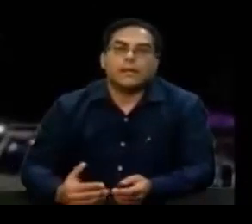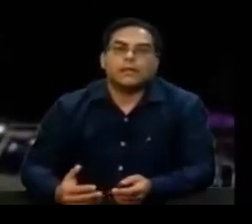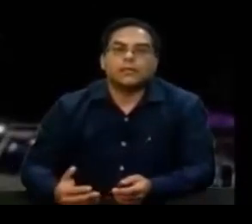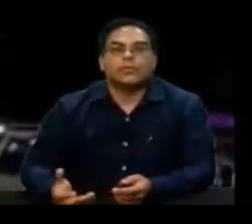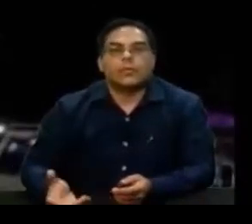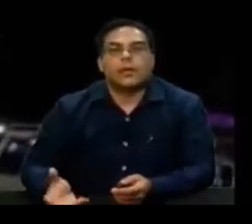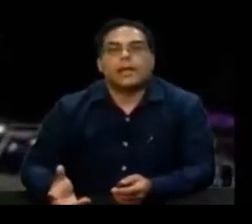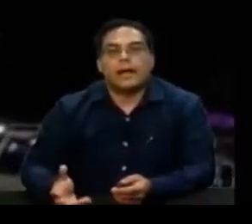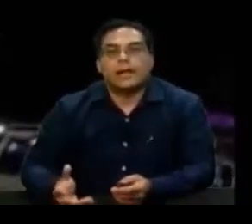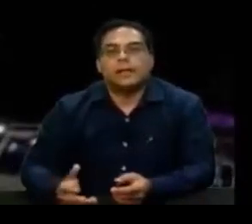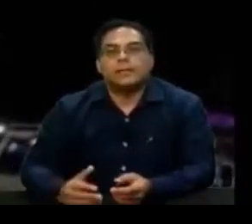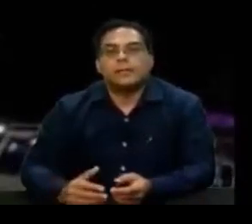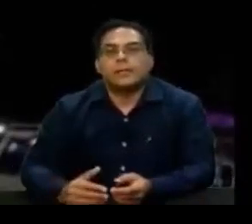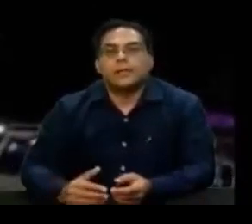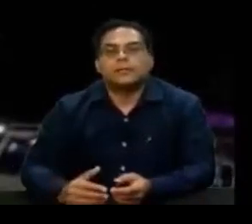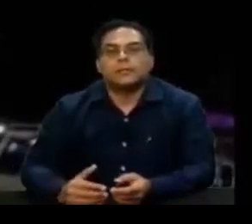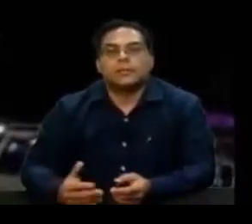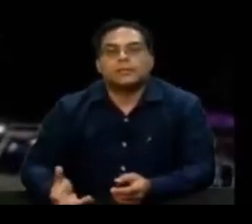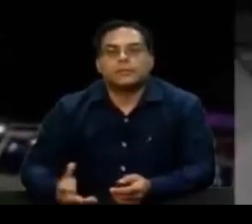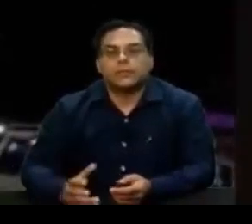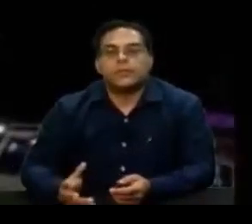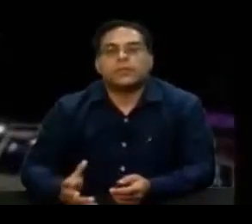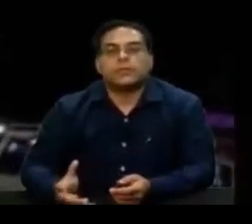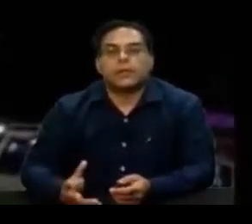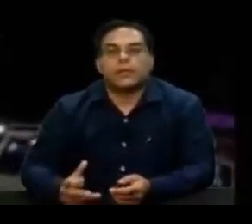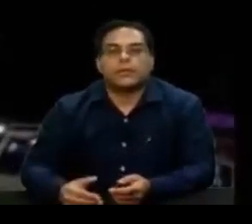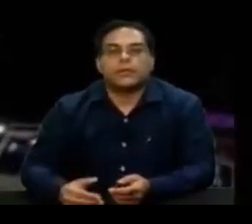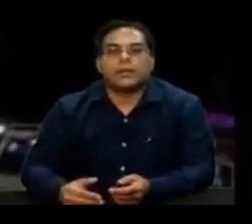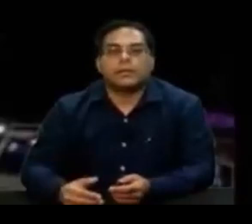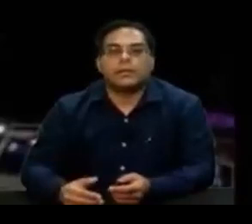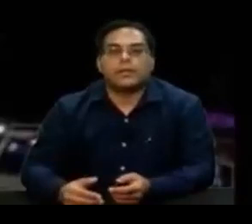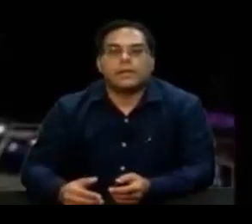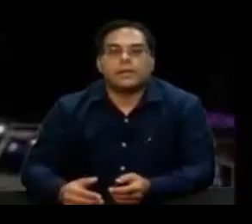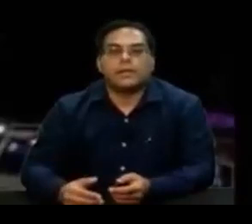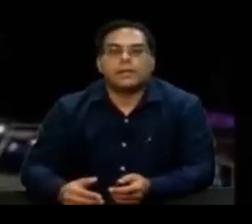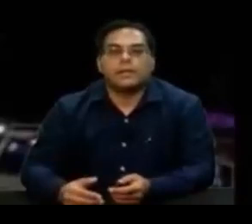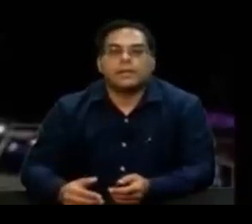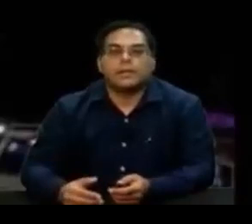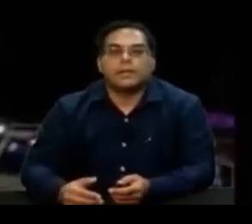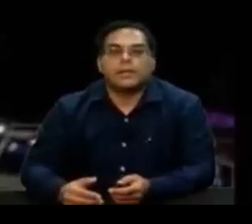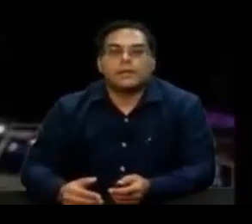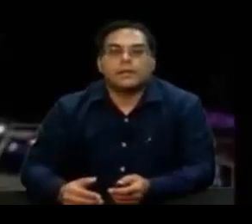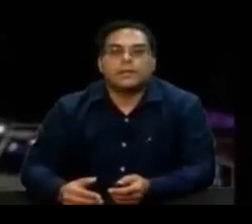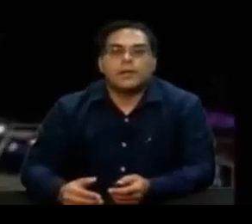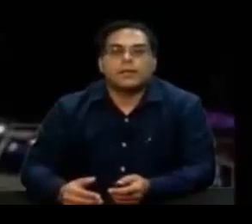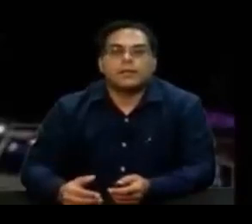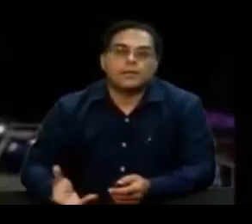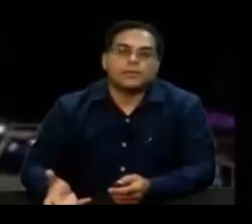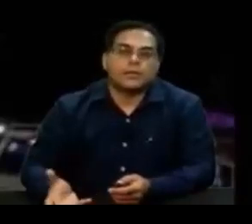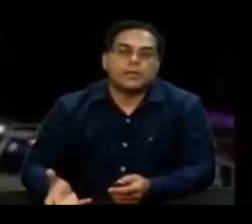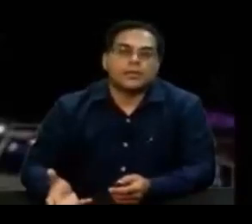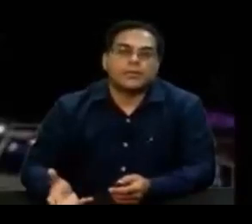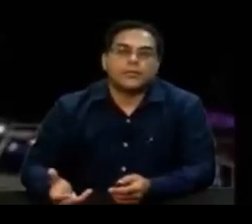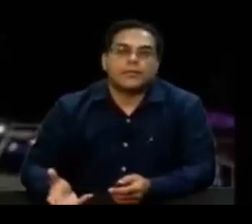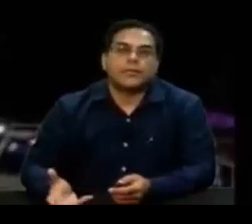tenía incluso un problema legal, entonces fue un poco tardado el poder atender a esta niña. Sin embargo, miren, si